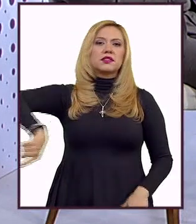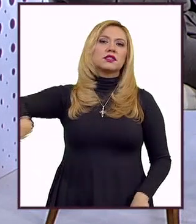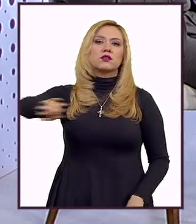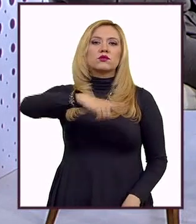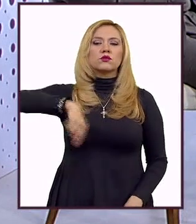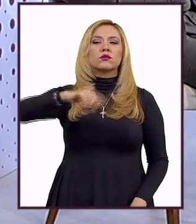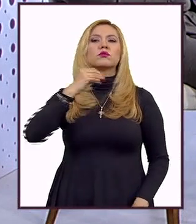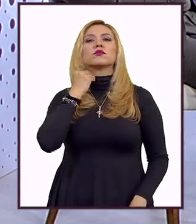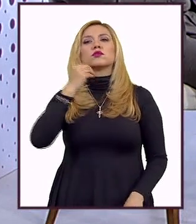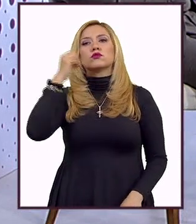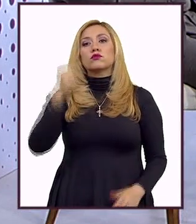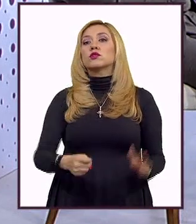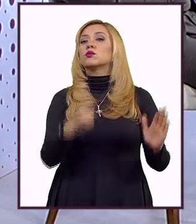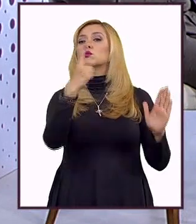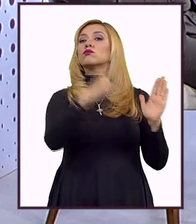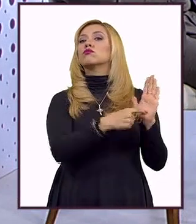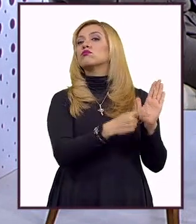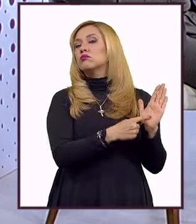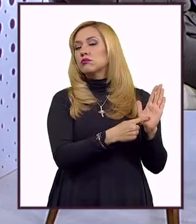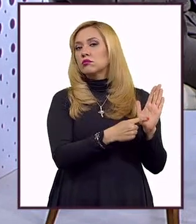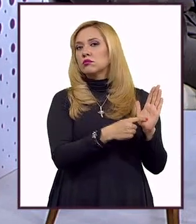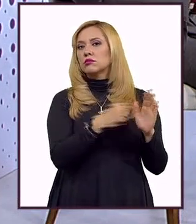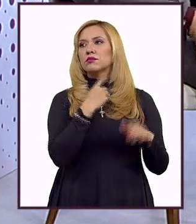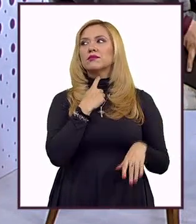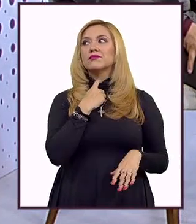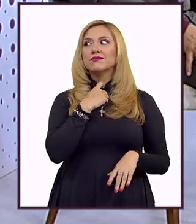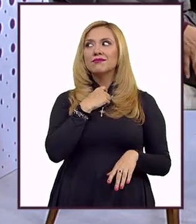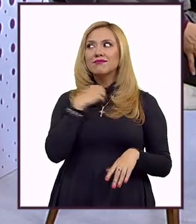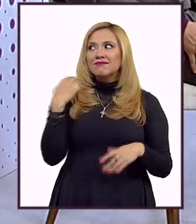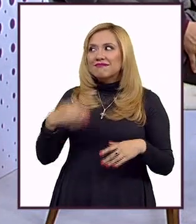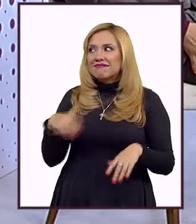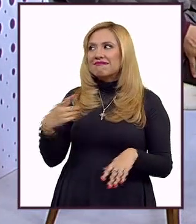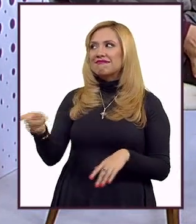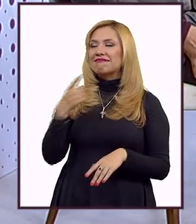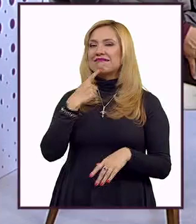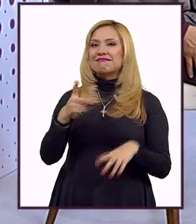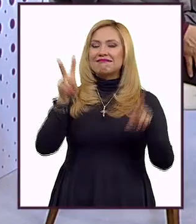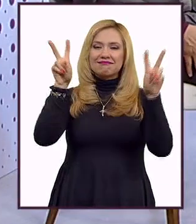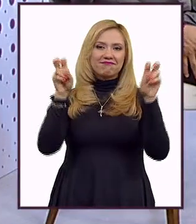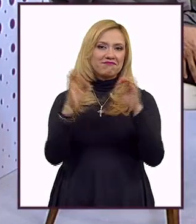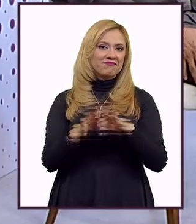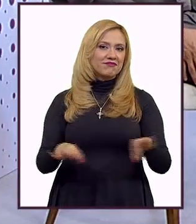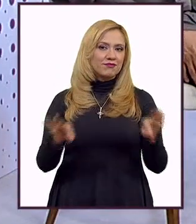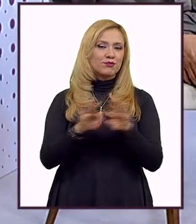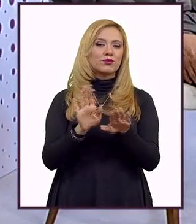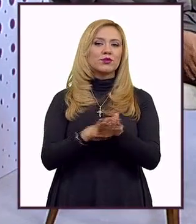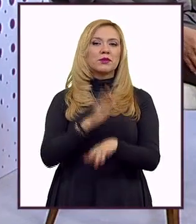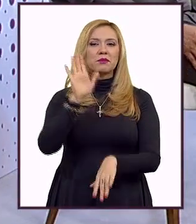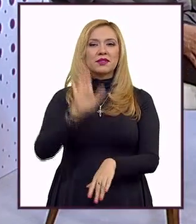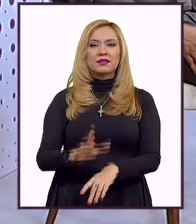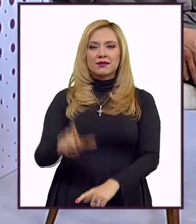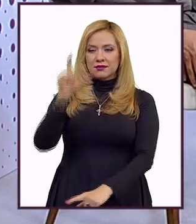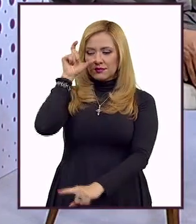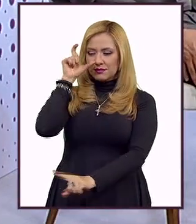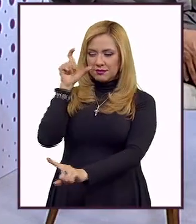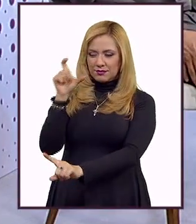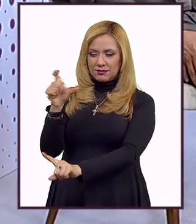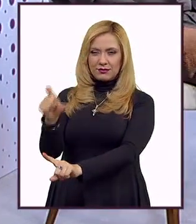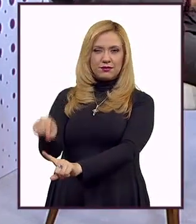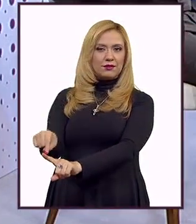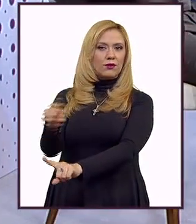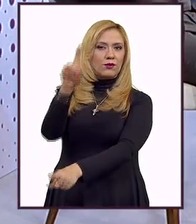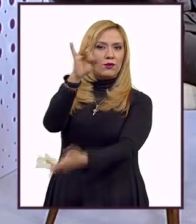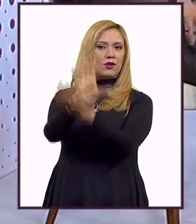un protocolo de Estambul. Creo que tocas un tema fundamental porque al parecer la lupa está en el protocolo de Estambul, ¿no? Y parece que eso es